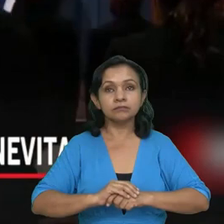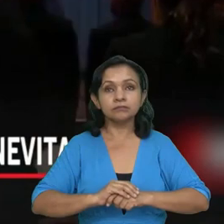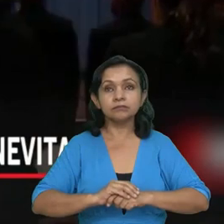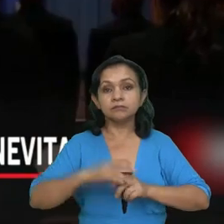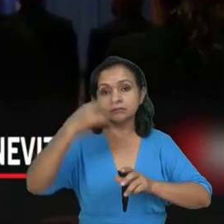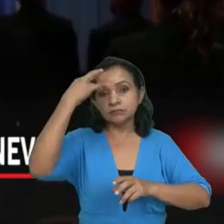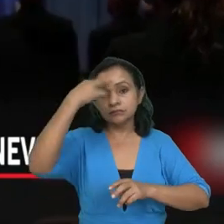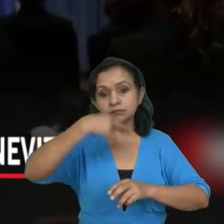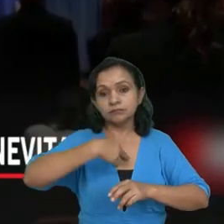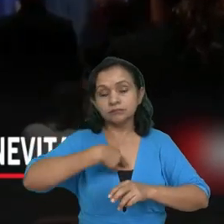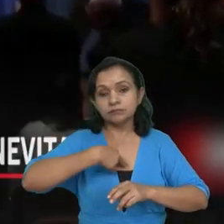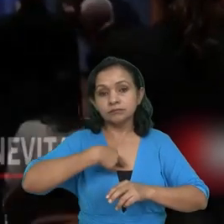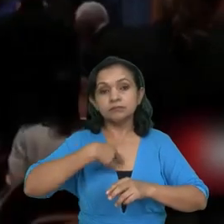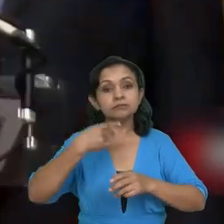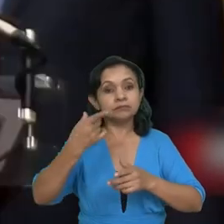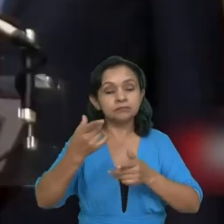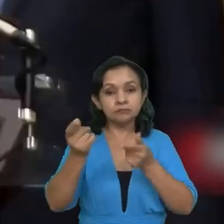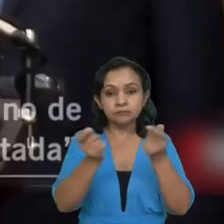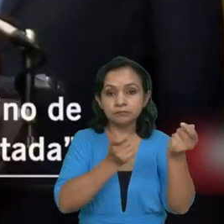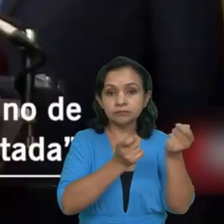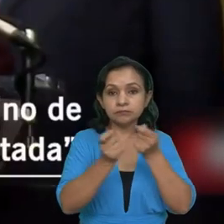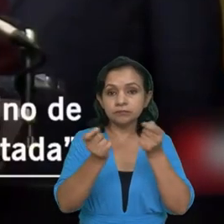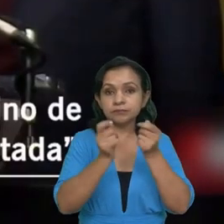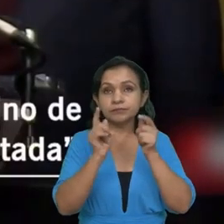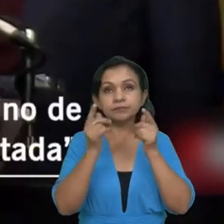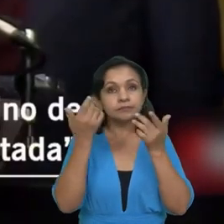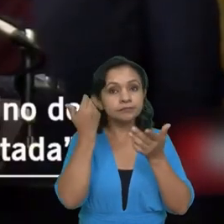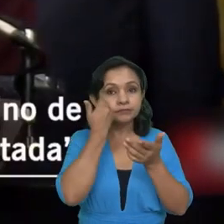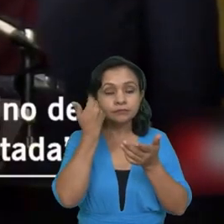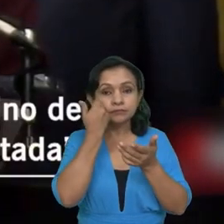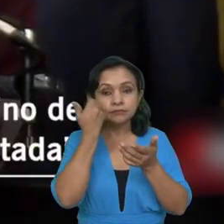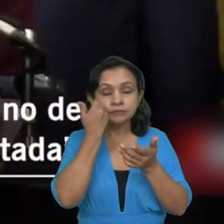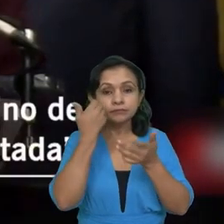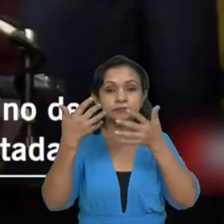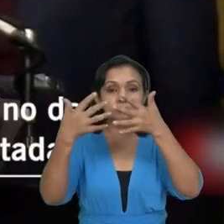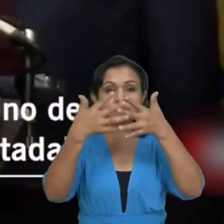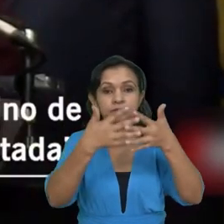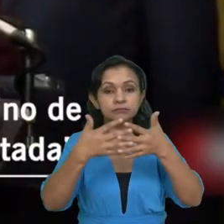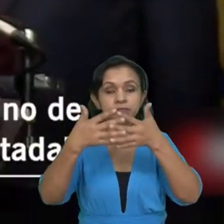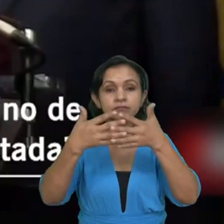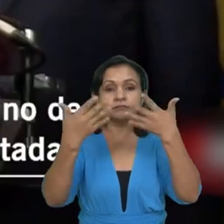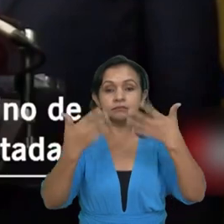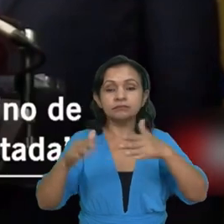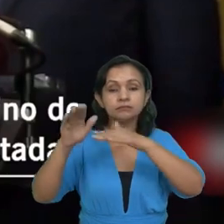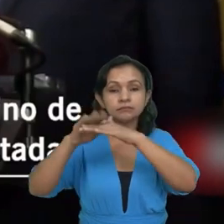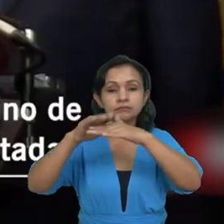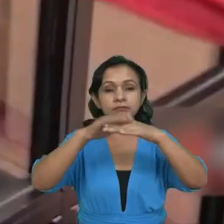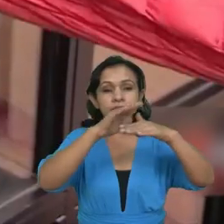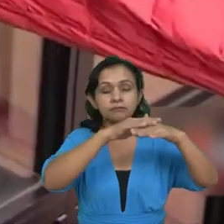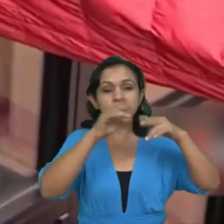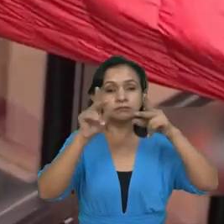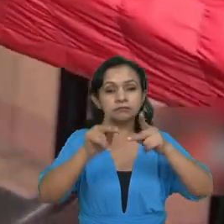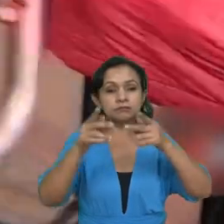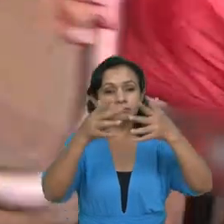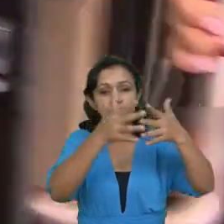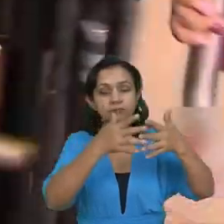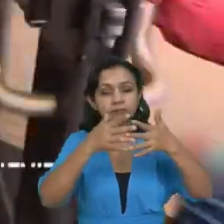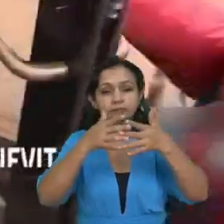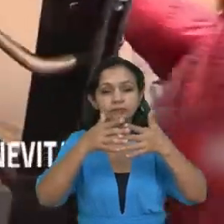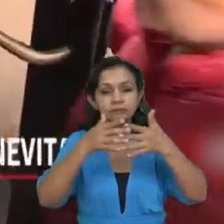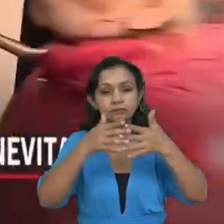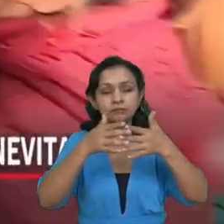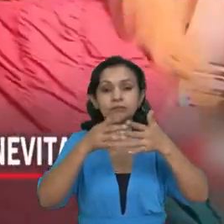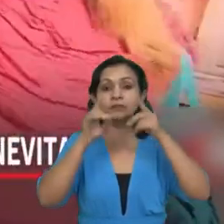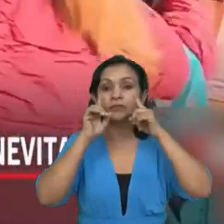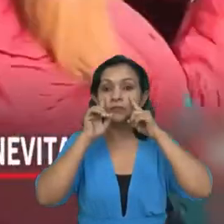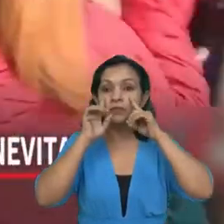responsables de los centros para el control y la prevención de enfermedades de eeuu han llamado a los estadounidenses a comenzar a